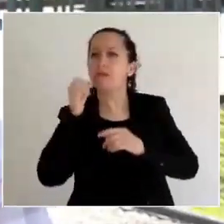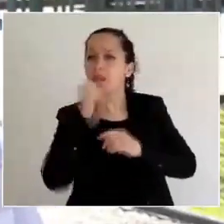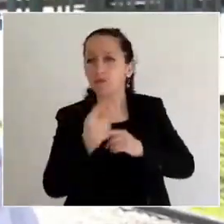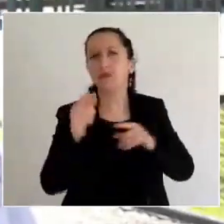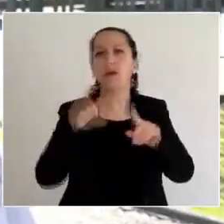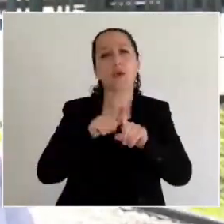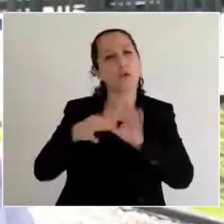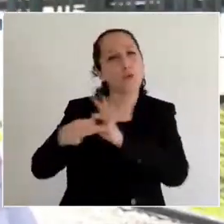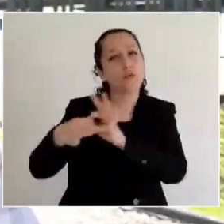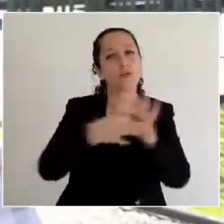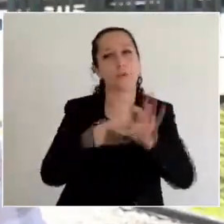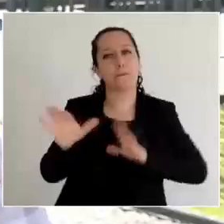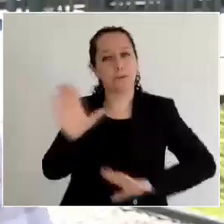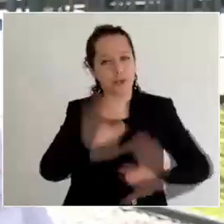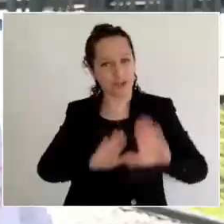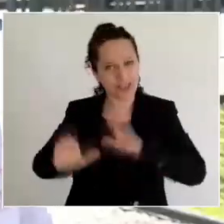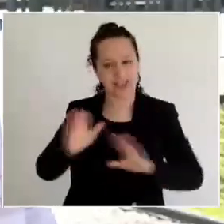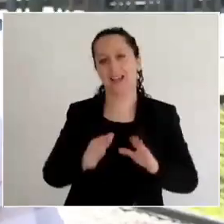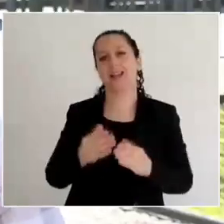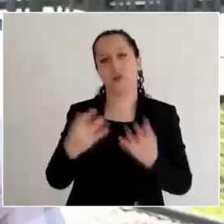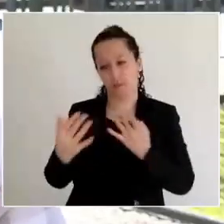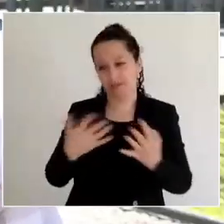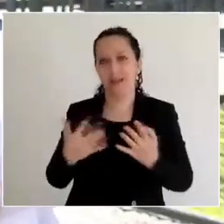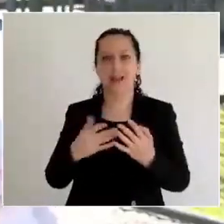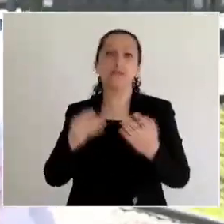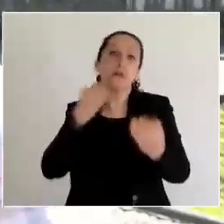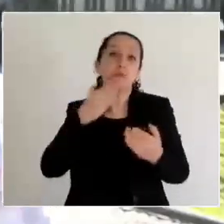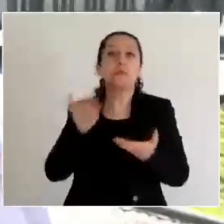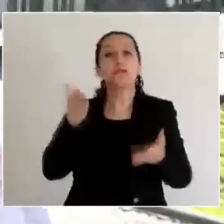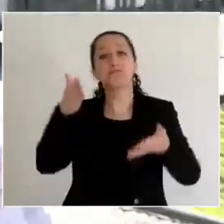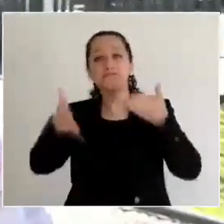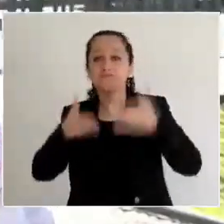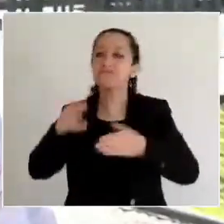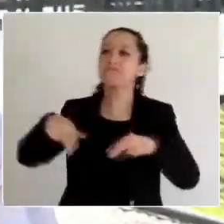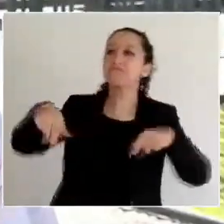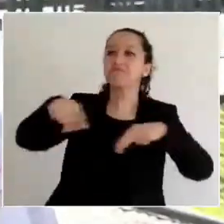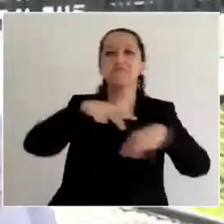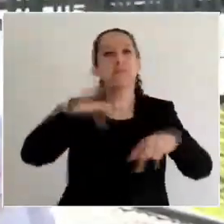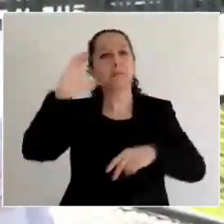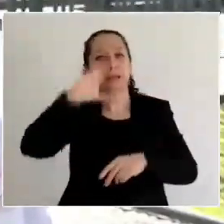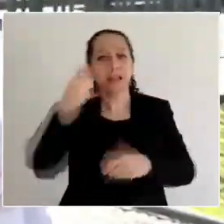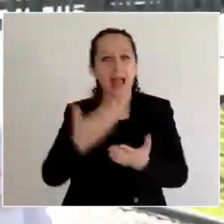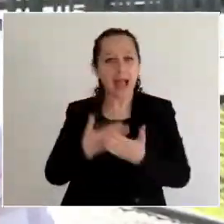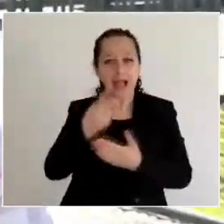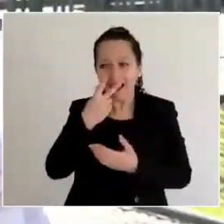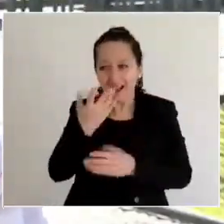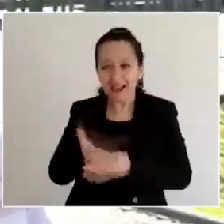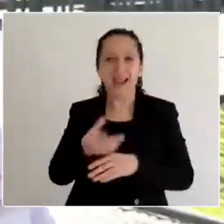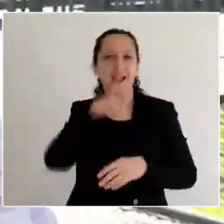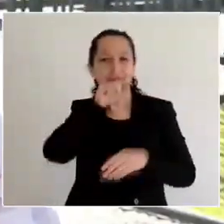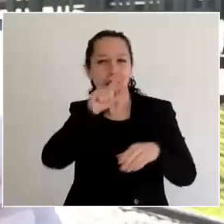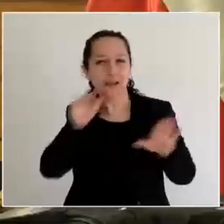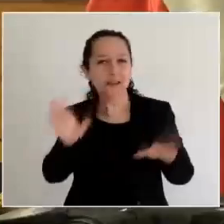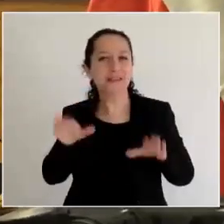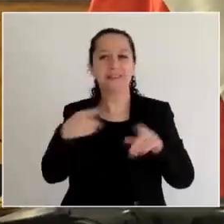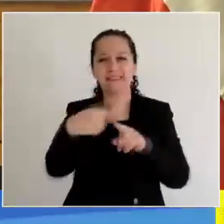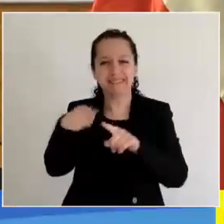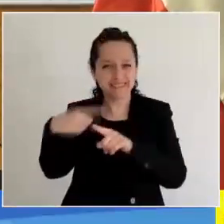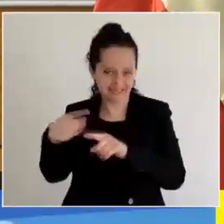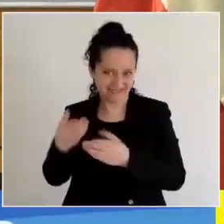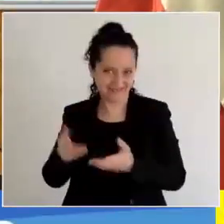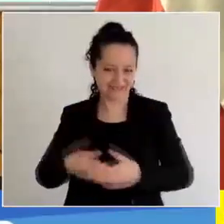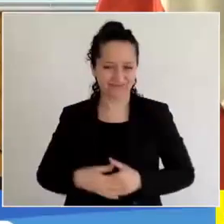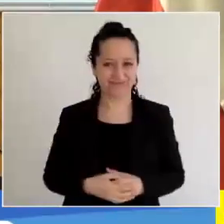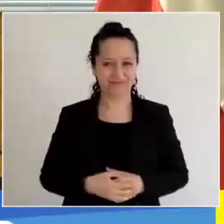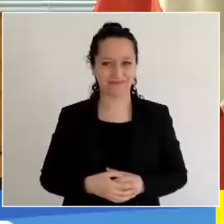nuestro humedal y ir a visitarlo y aprovechar, ¿cierto?, y ver sus aves, avifauna.